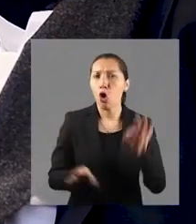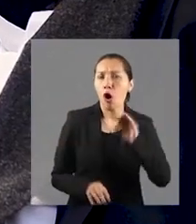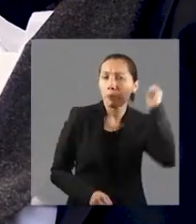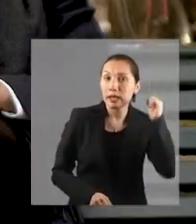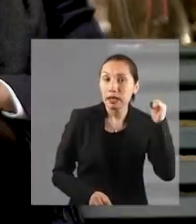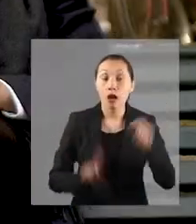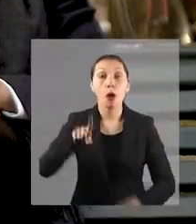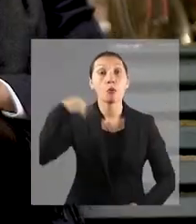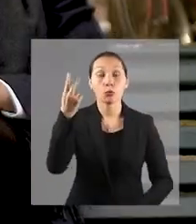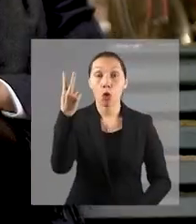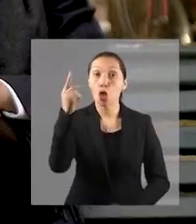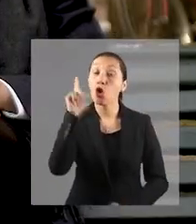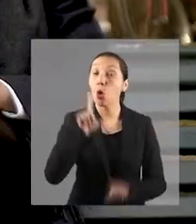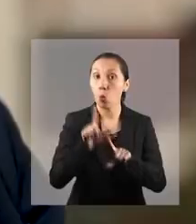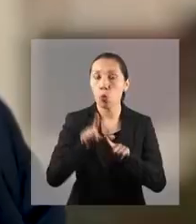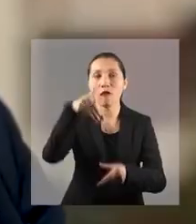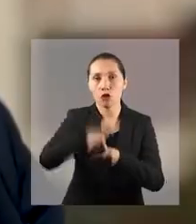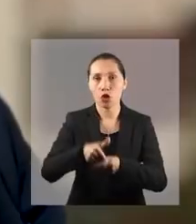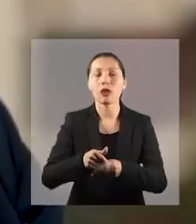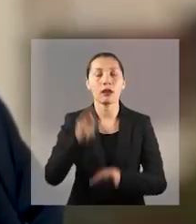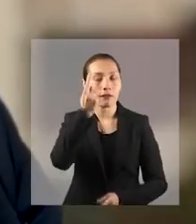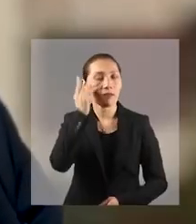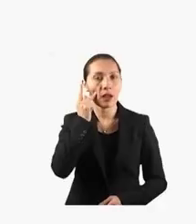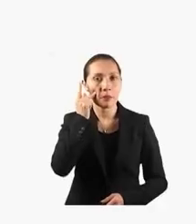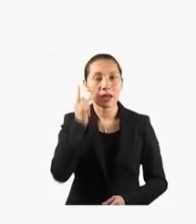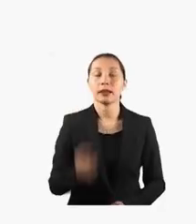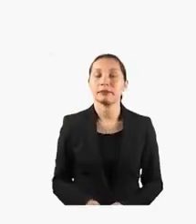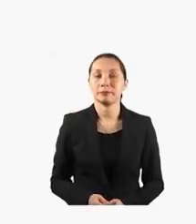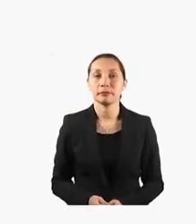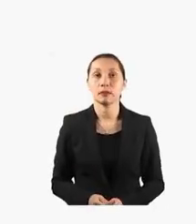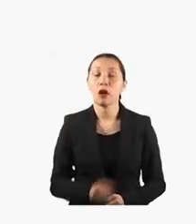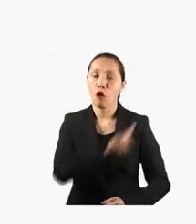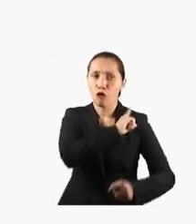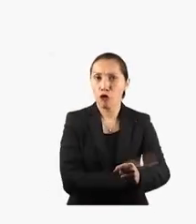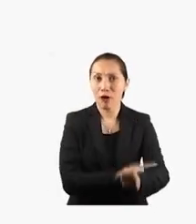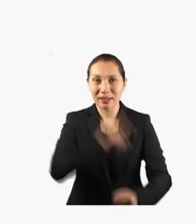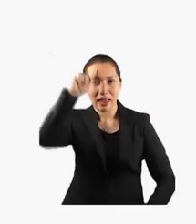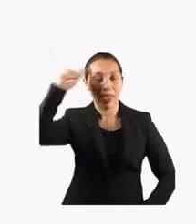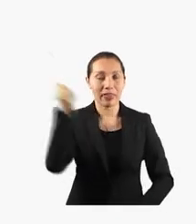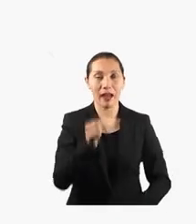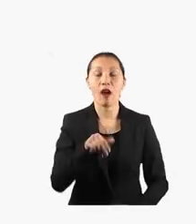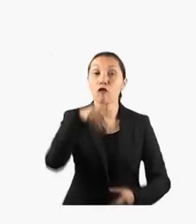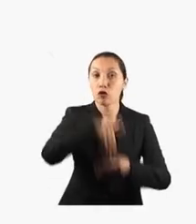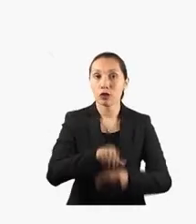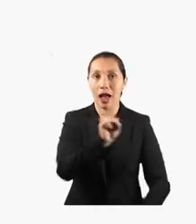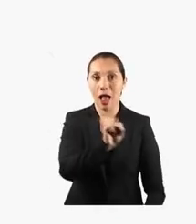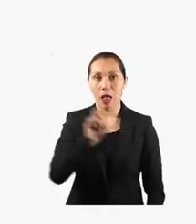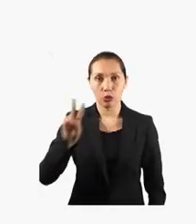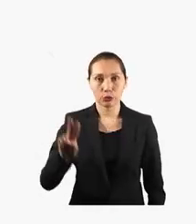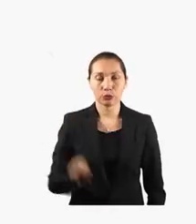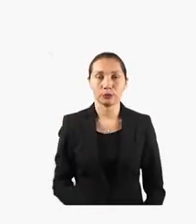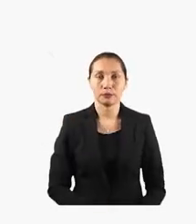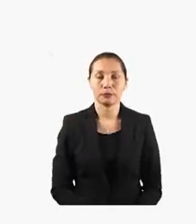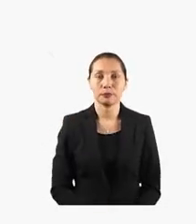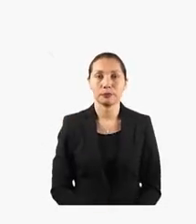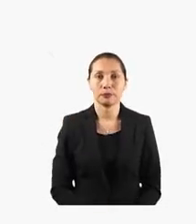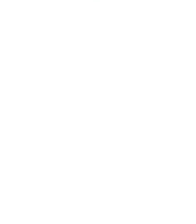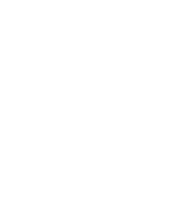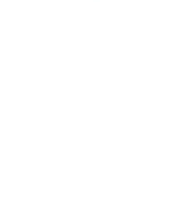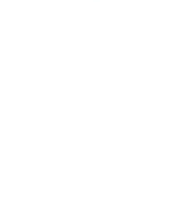¿Osandón o Piñera? El próximo 2 de julio, vota Felipe Kast. Felipe Kast, la fuerza de las ideas. Vota